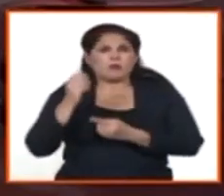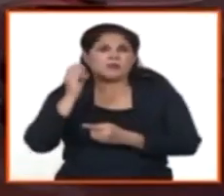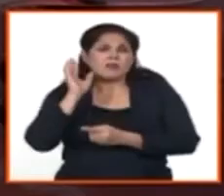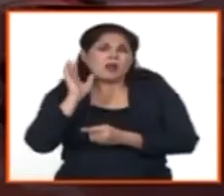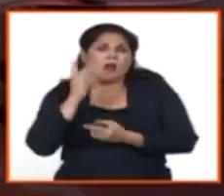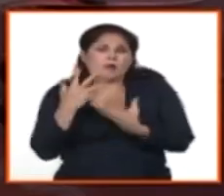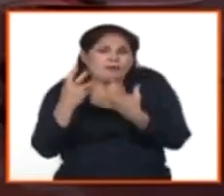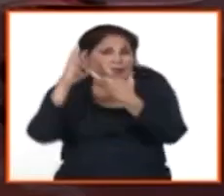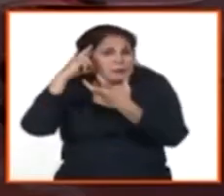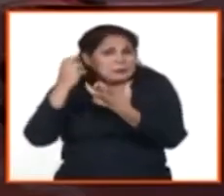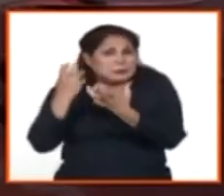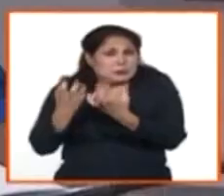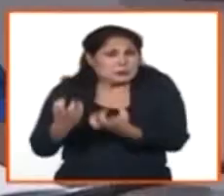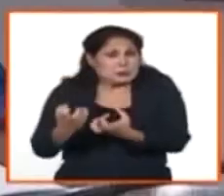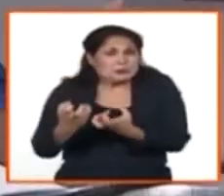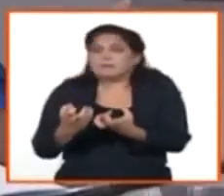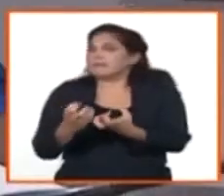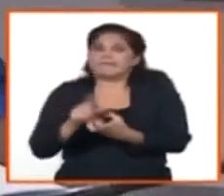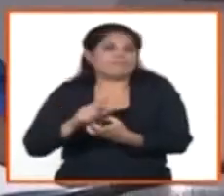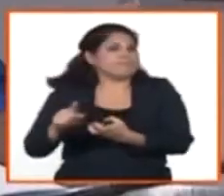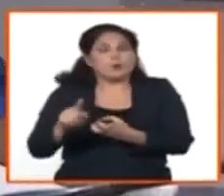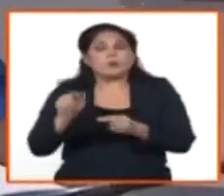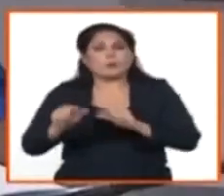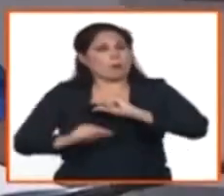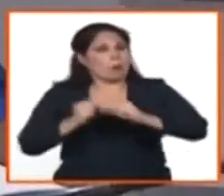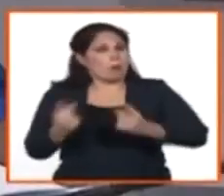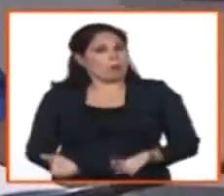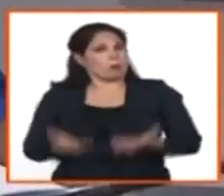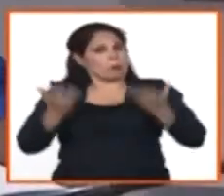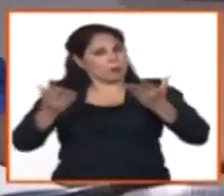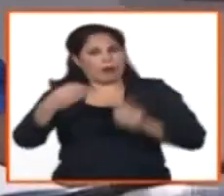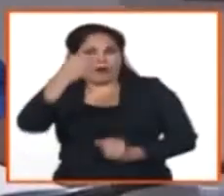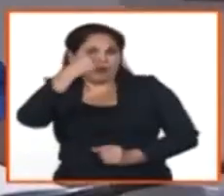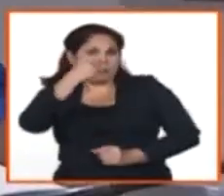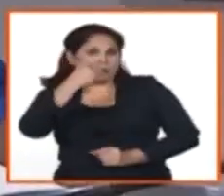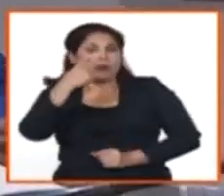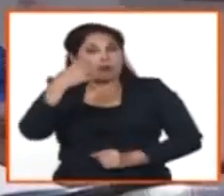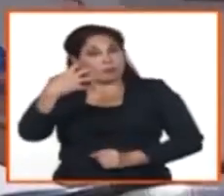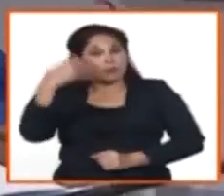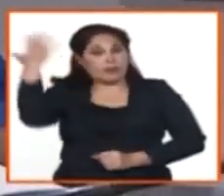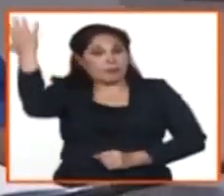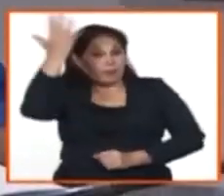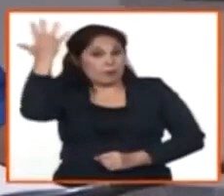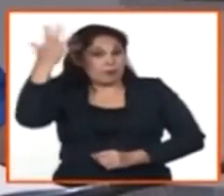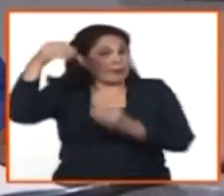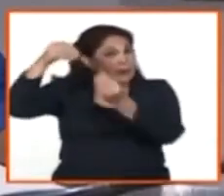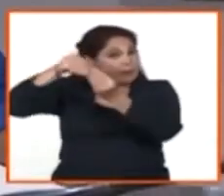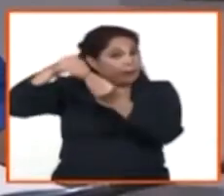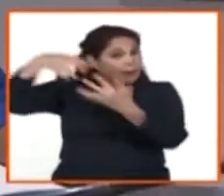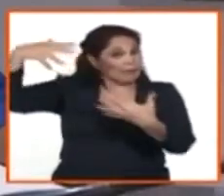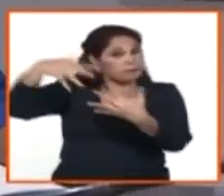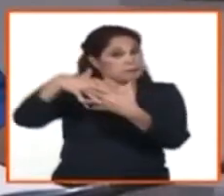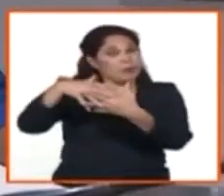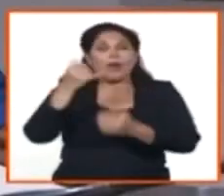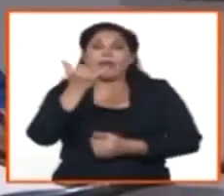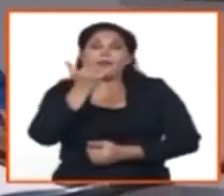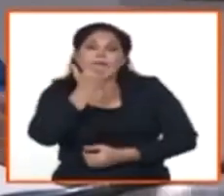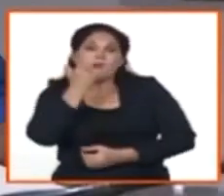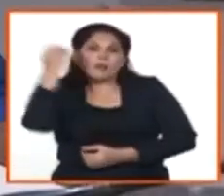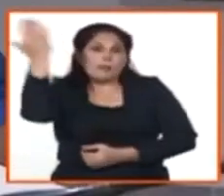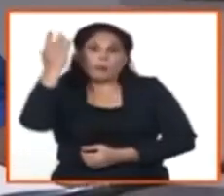También qué cosa es la agricultura sostenible sobre bases agroecológicas, qué podíamos incluir desde el